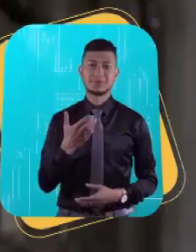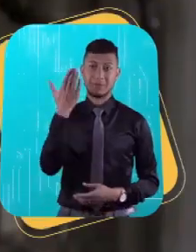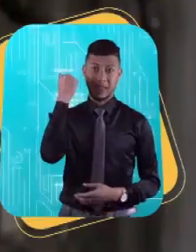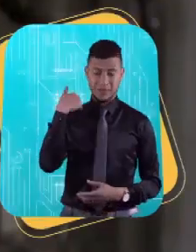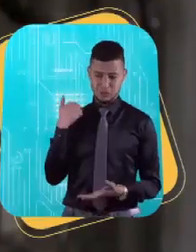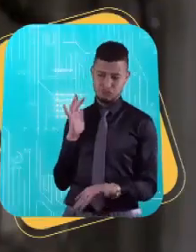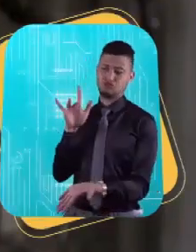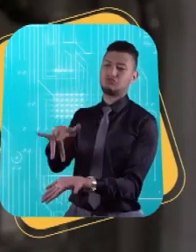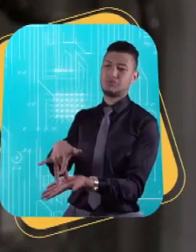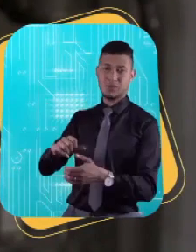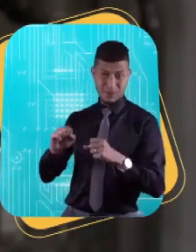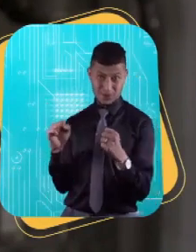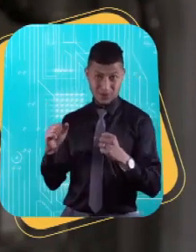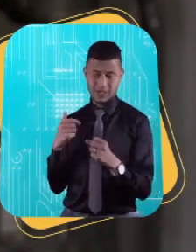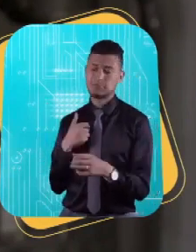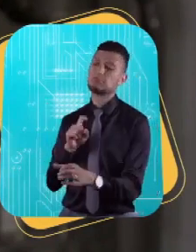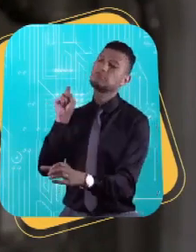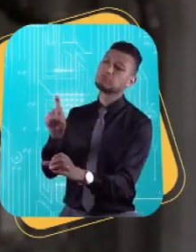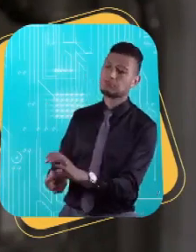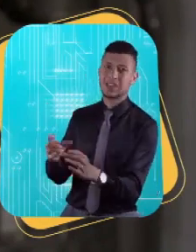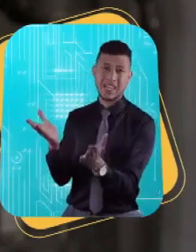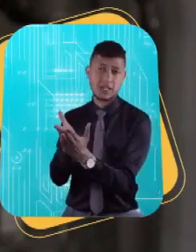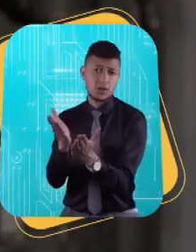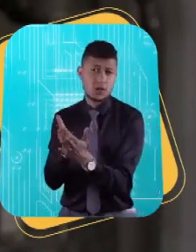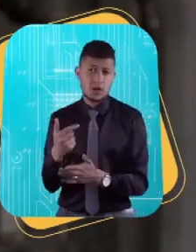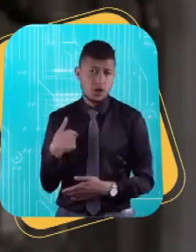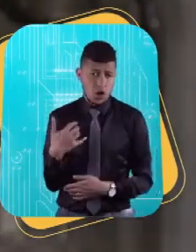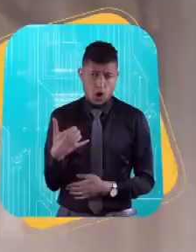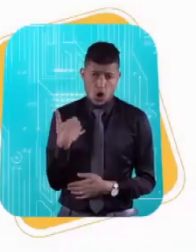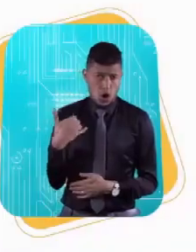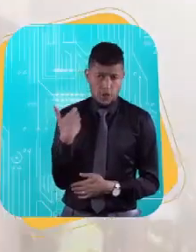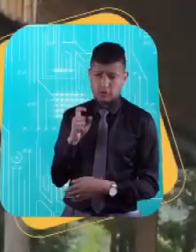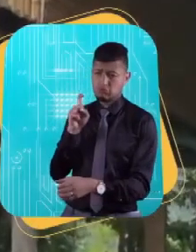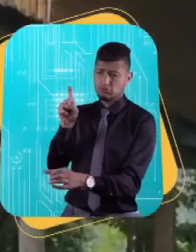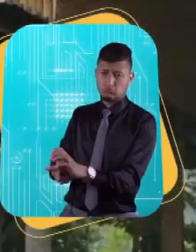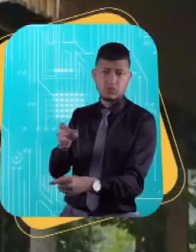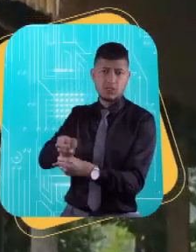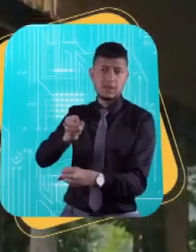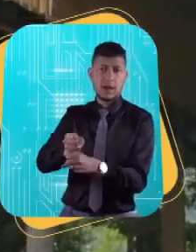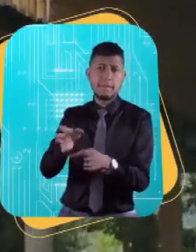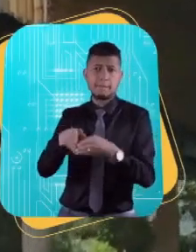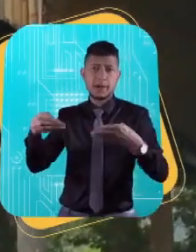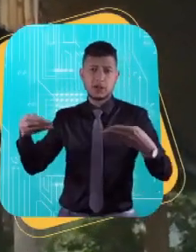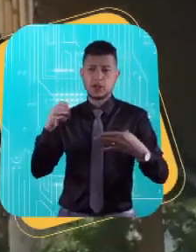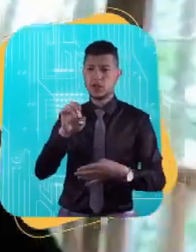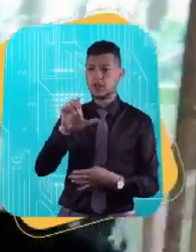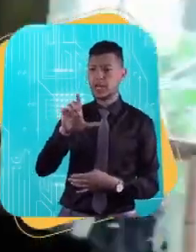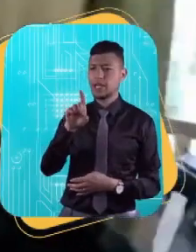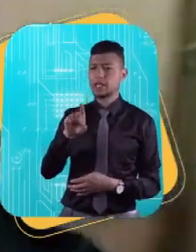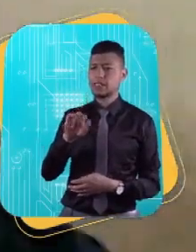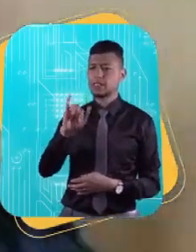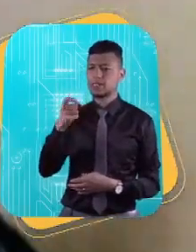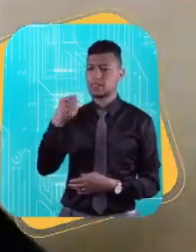22. yo llego a Bogotá a estudiar, yo entré muy, muy joven al siglo, al periódico El Siglo.